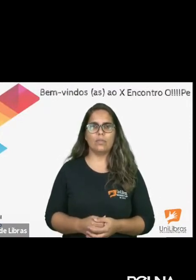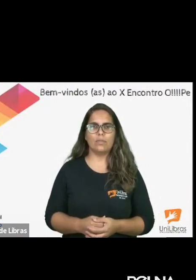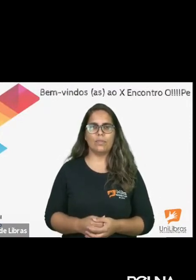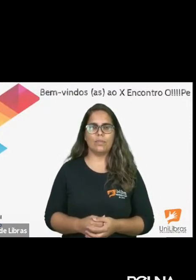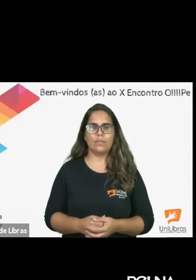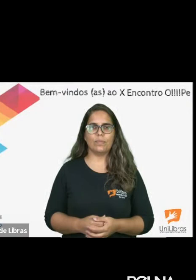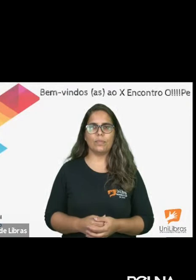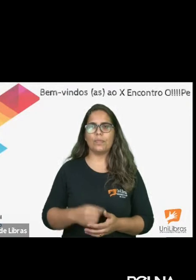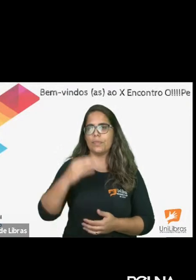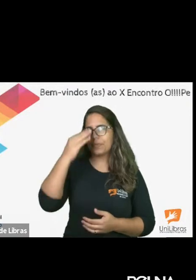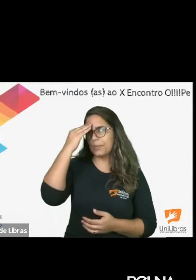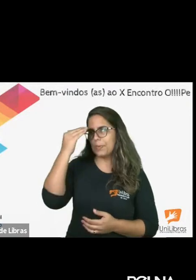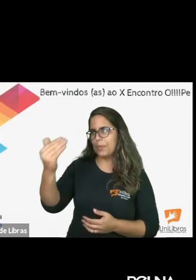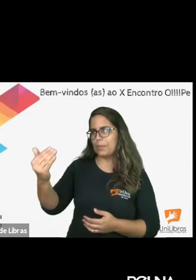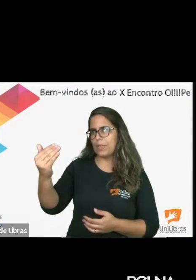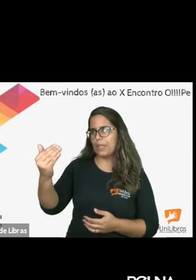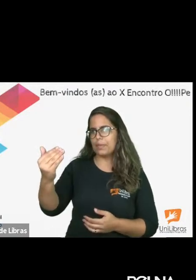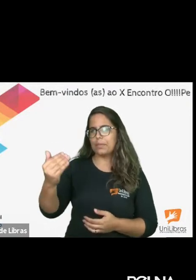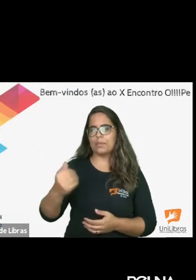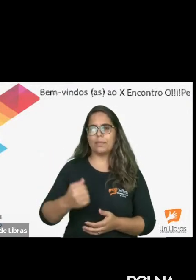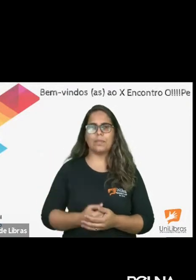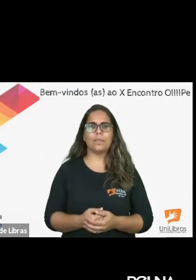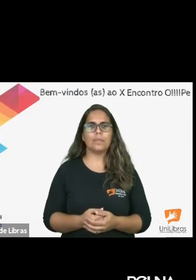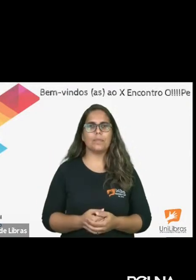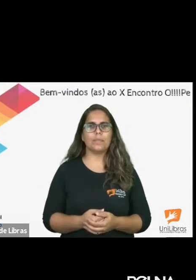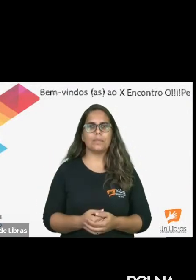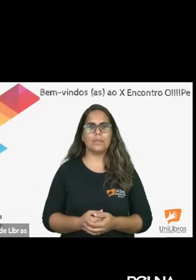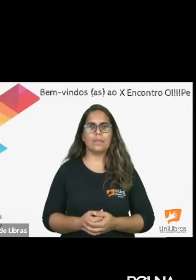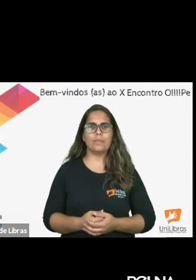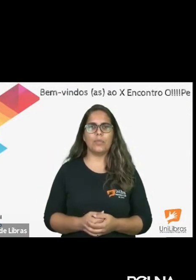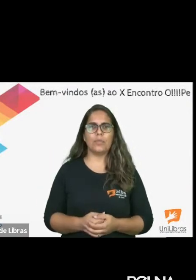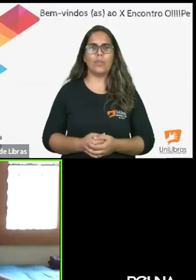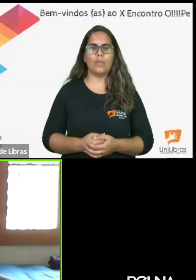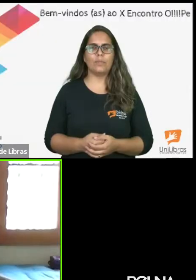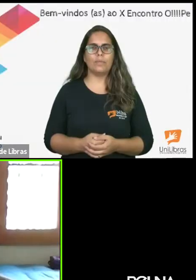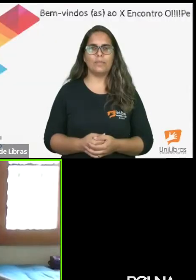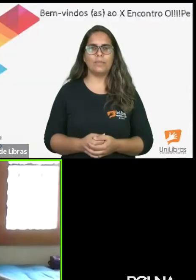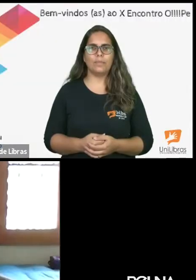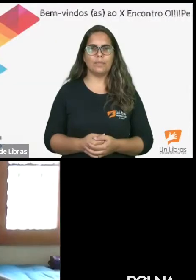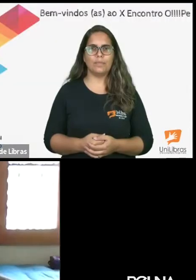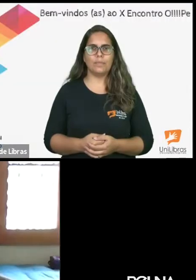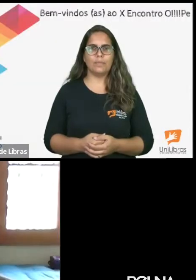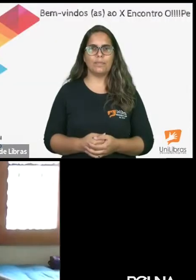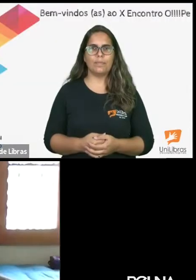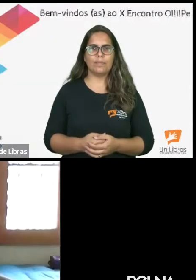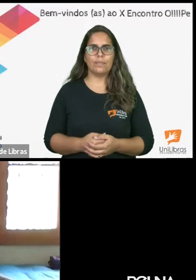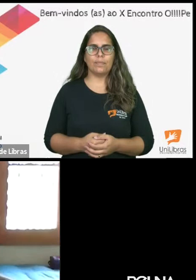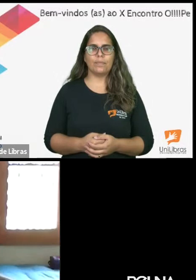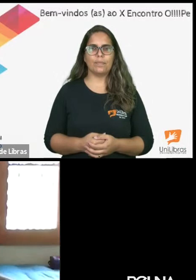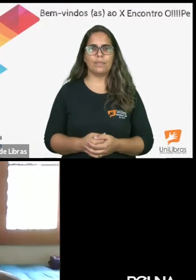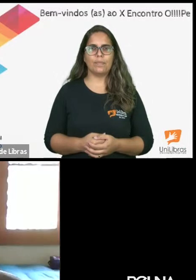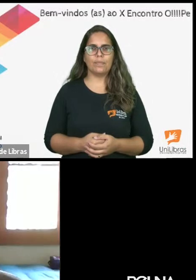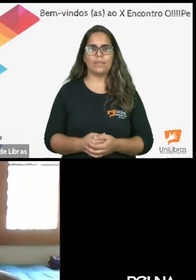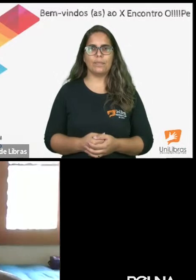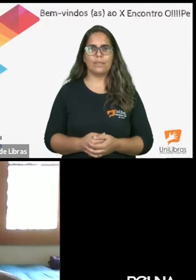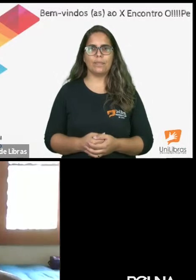Muchas gracias por la invitación. Espero que me oigan bien. ¿Me oyen? ¿Sí? Sí. Sí. Ouvimos bien.